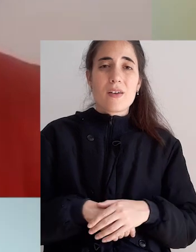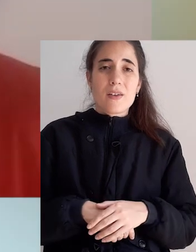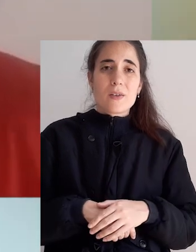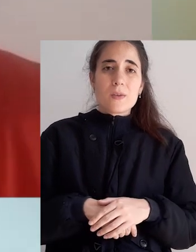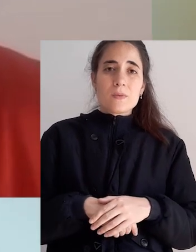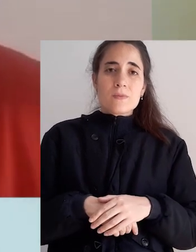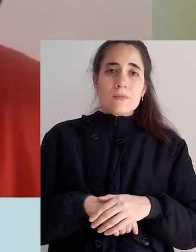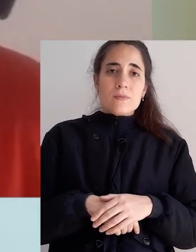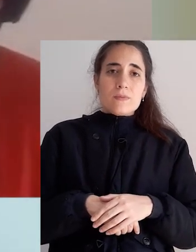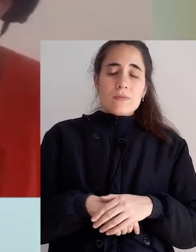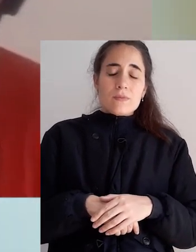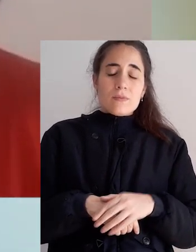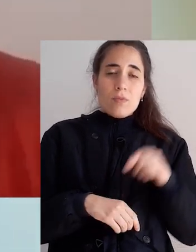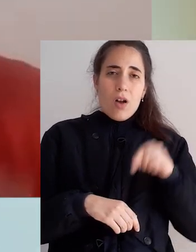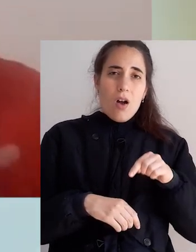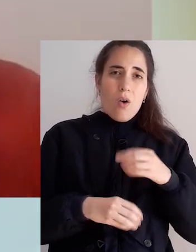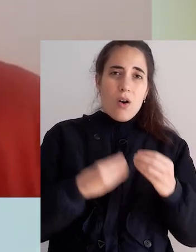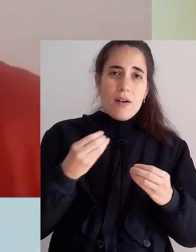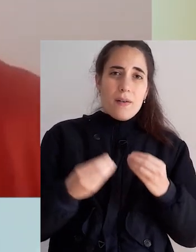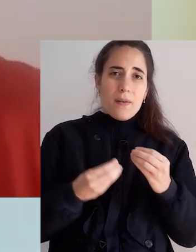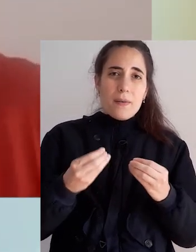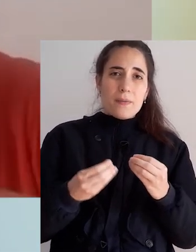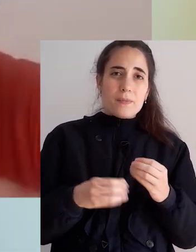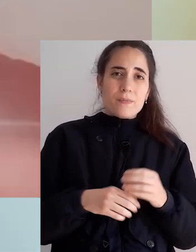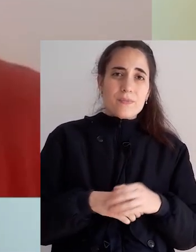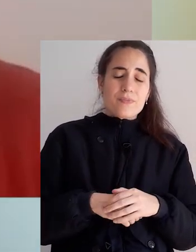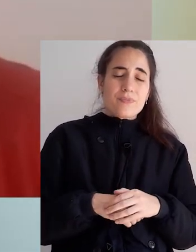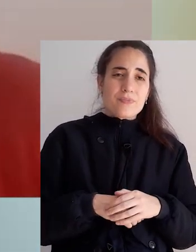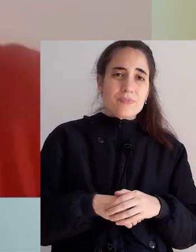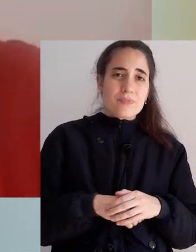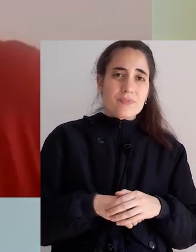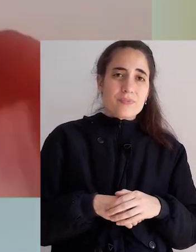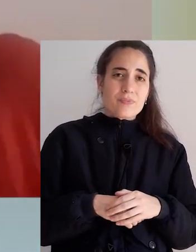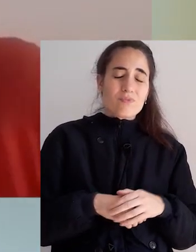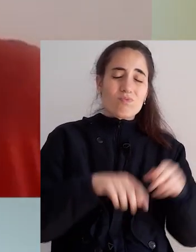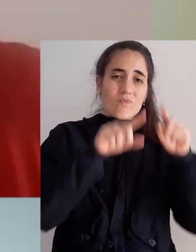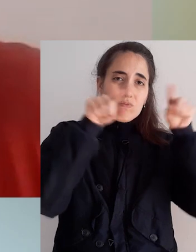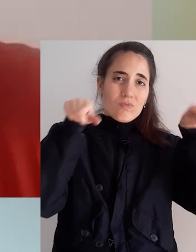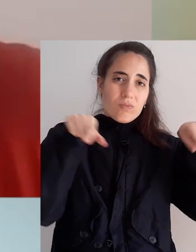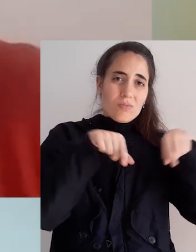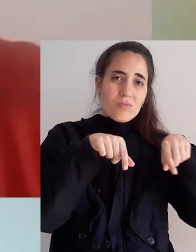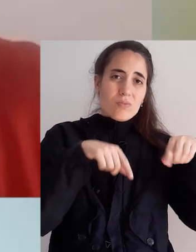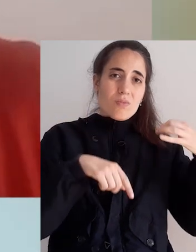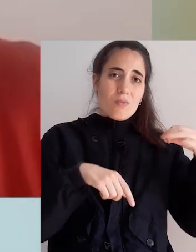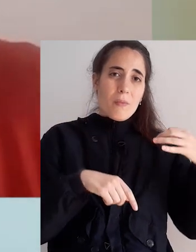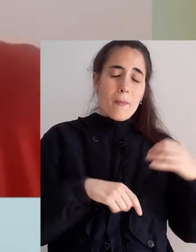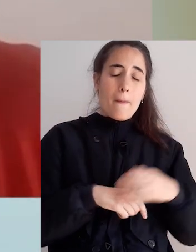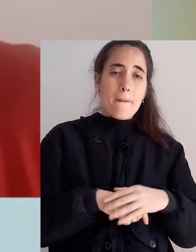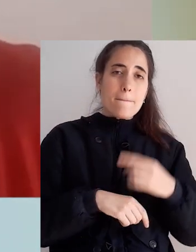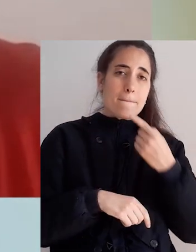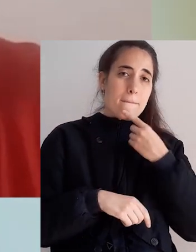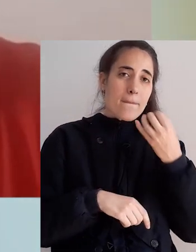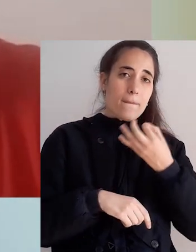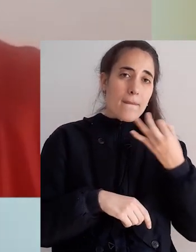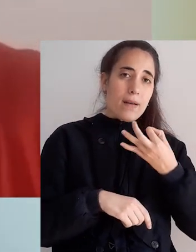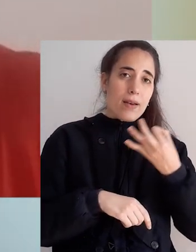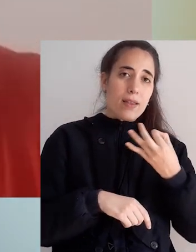con la motosierra a suprimir y a echar gente y a suprimir el Estado. Está cumpliendo.